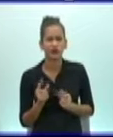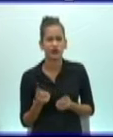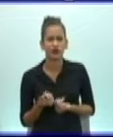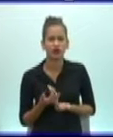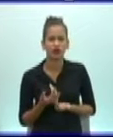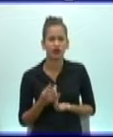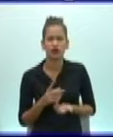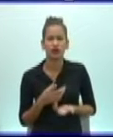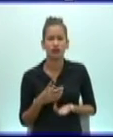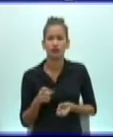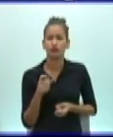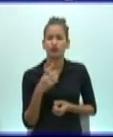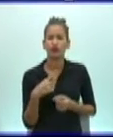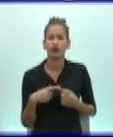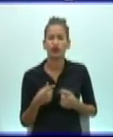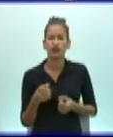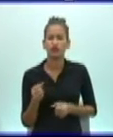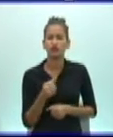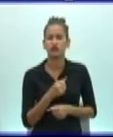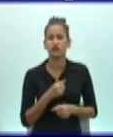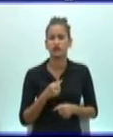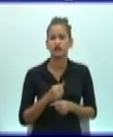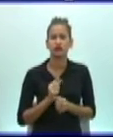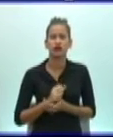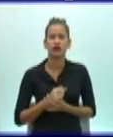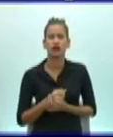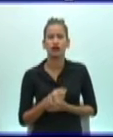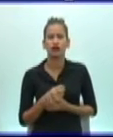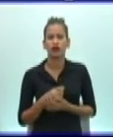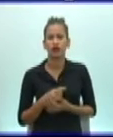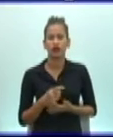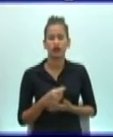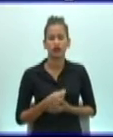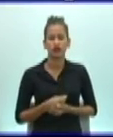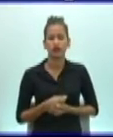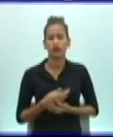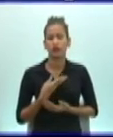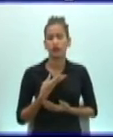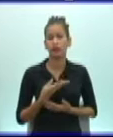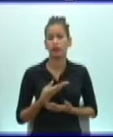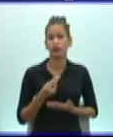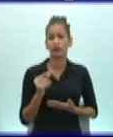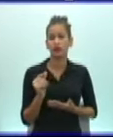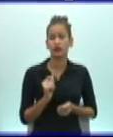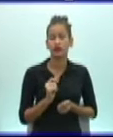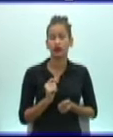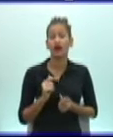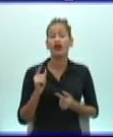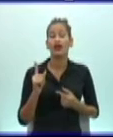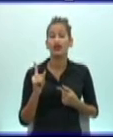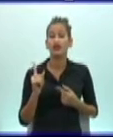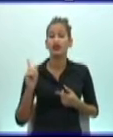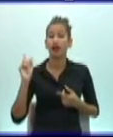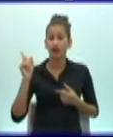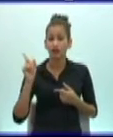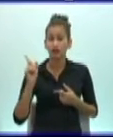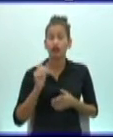nuestro poeta, sino que sirve para liberar y también para expresar la valentía